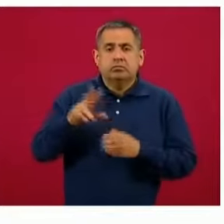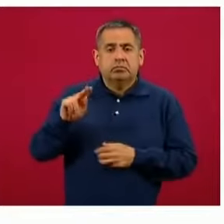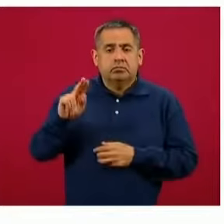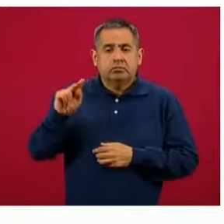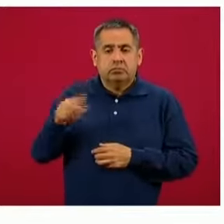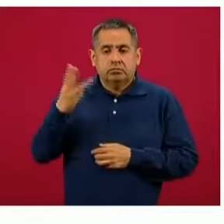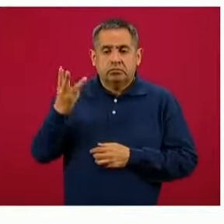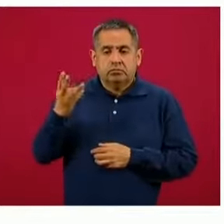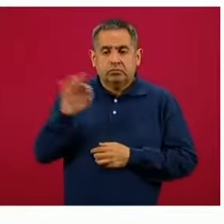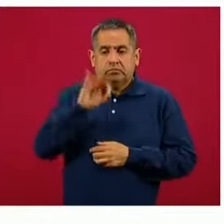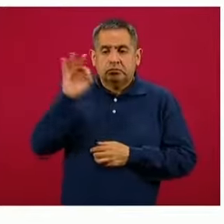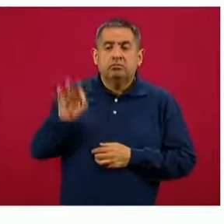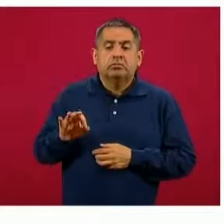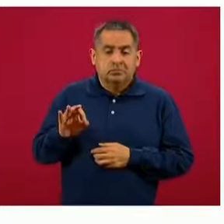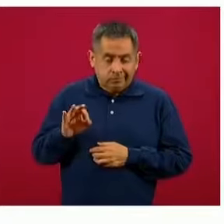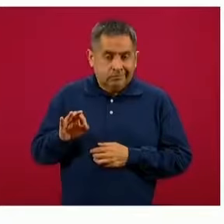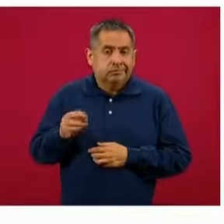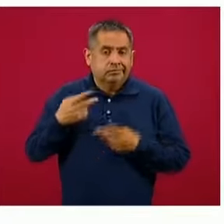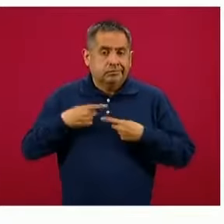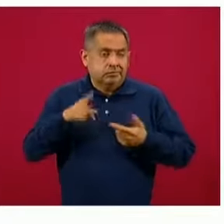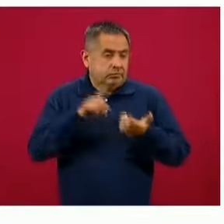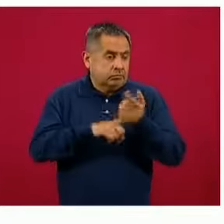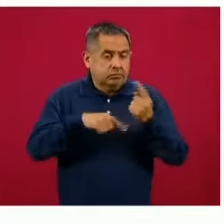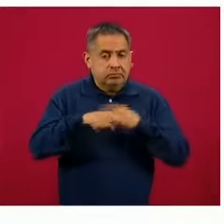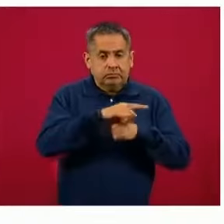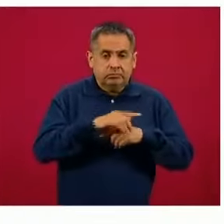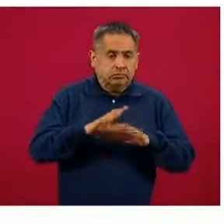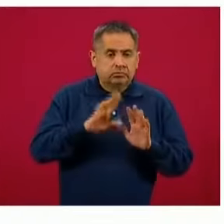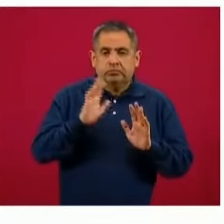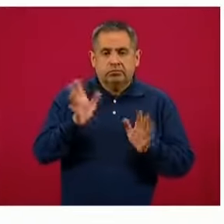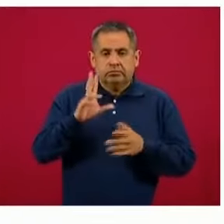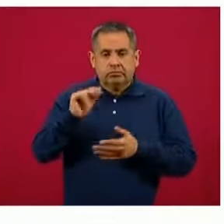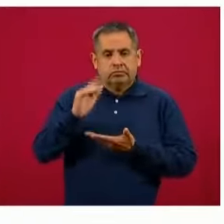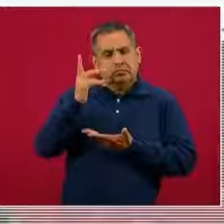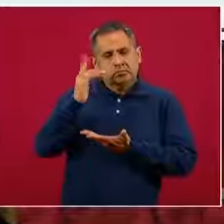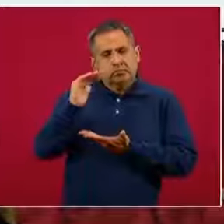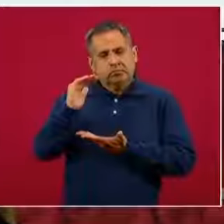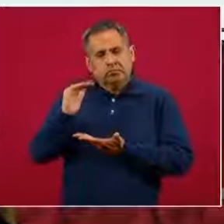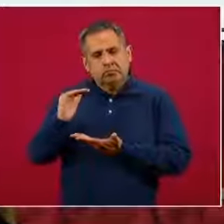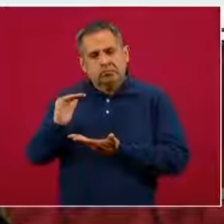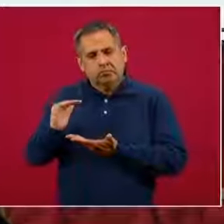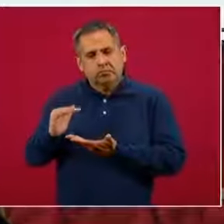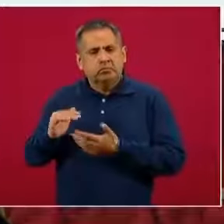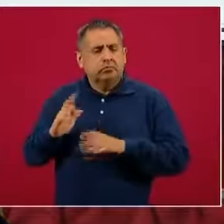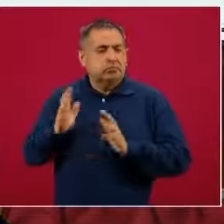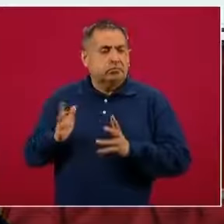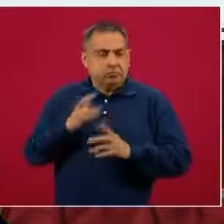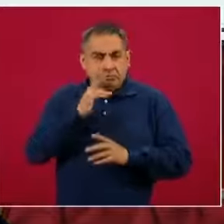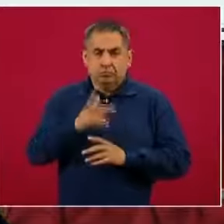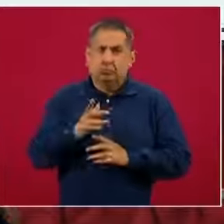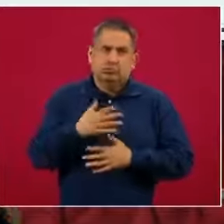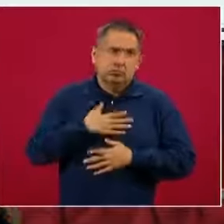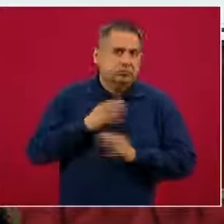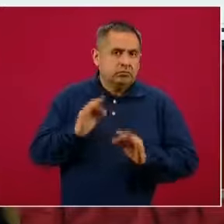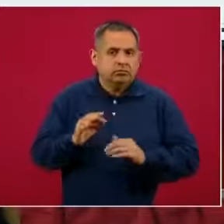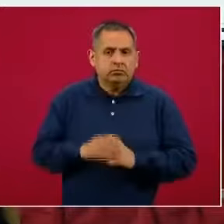83% de ocupación. Esto ya no es así, y ahorita quisiera explicarles rápidamente por qué. Si pasan la